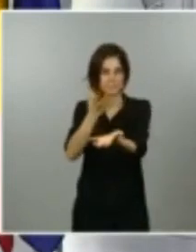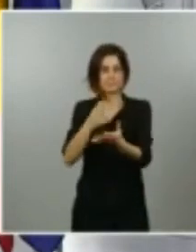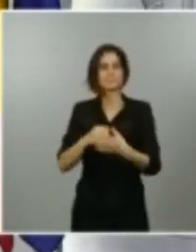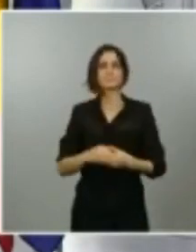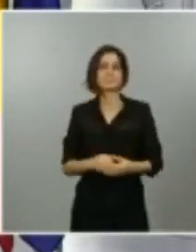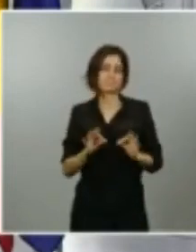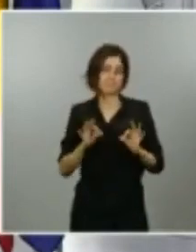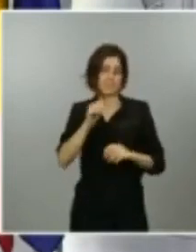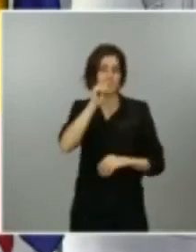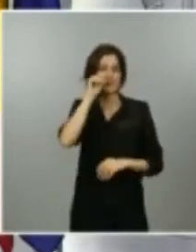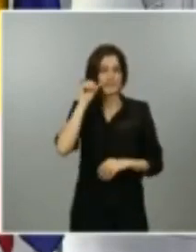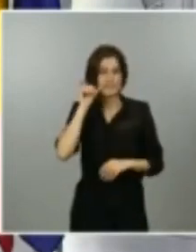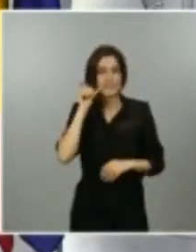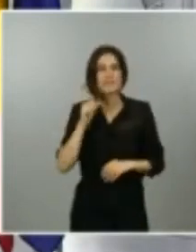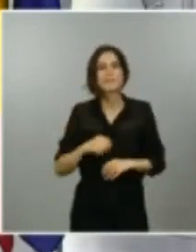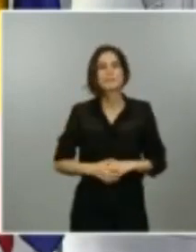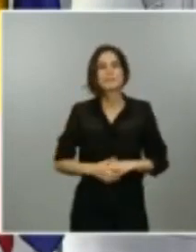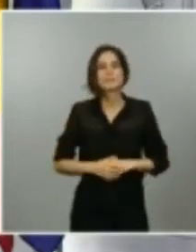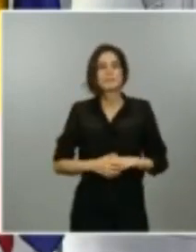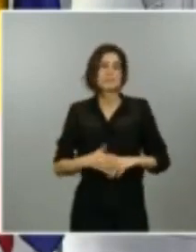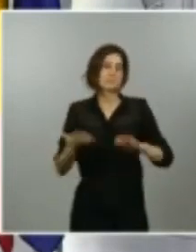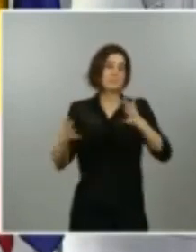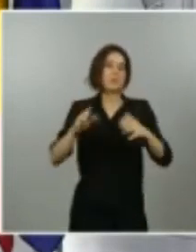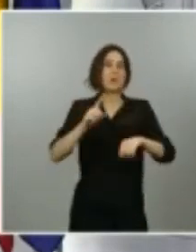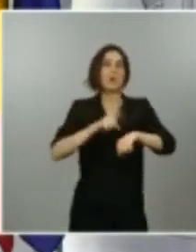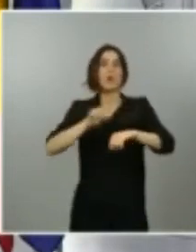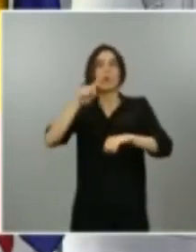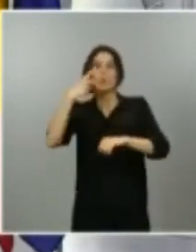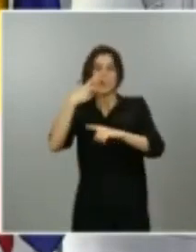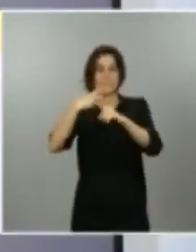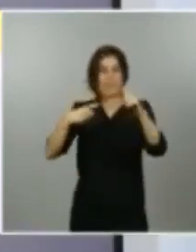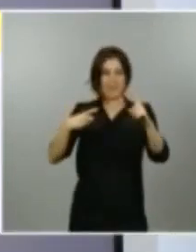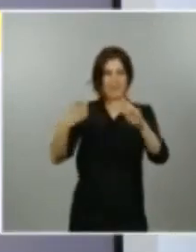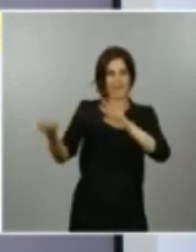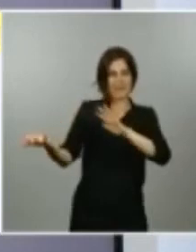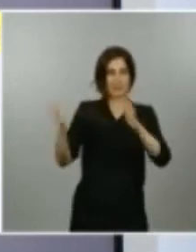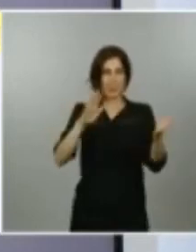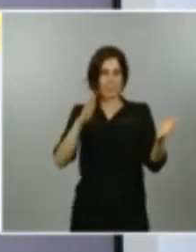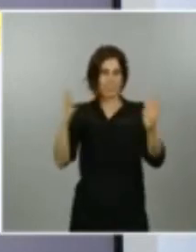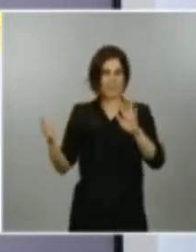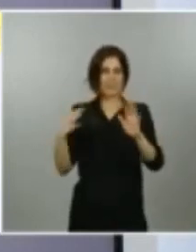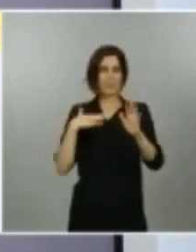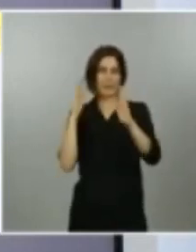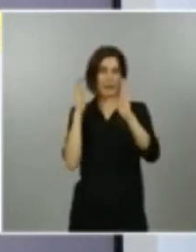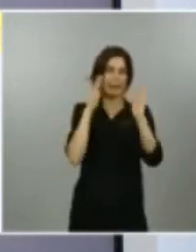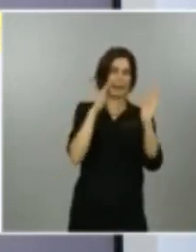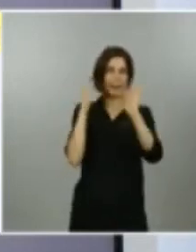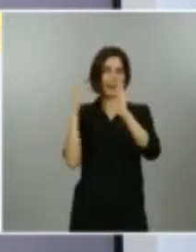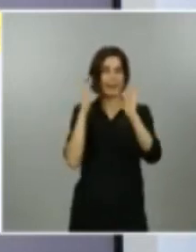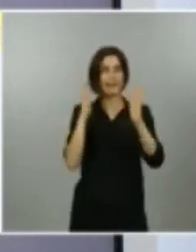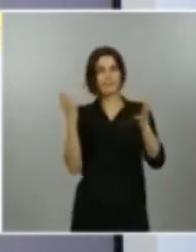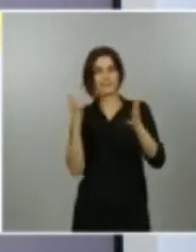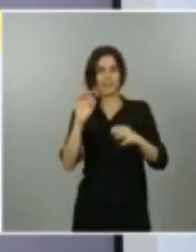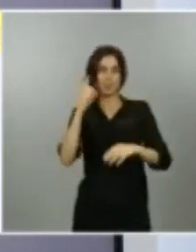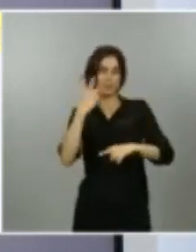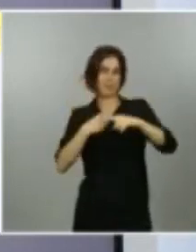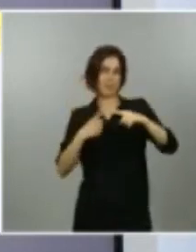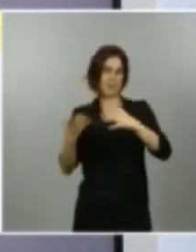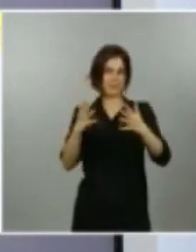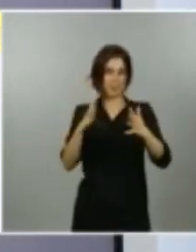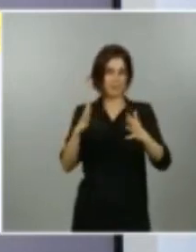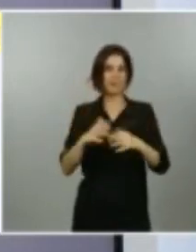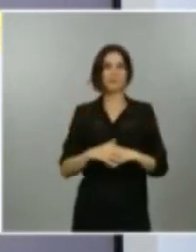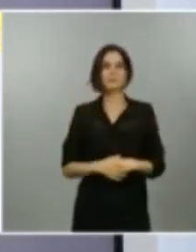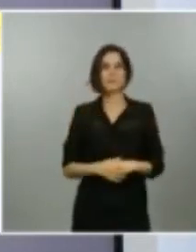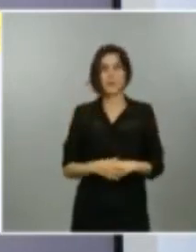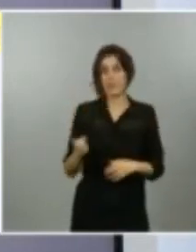colocar en el tiempo en torno a la una y media ajustaremos afinaremos la hora pero para que ya tanto en las cadenas que estén interesadas